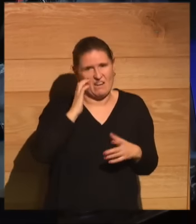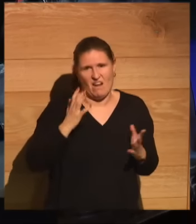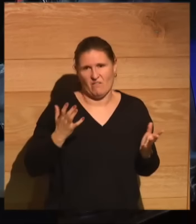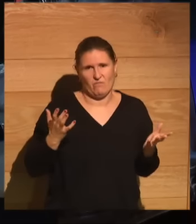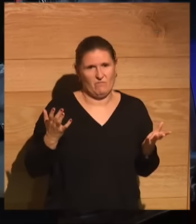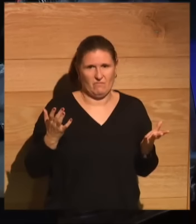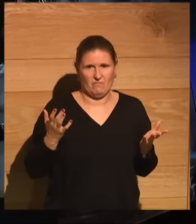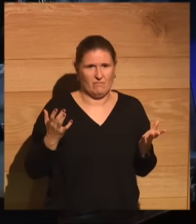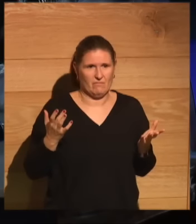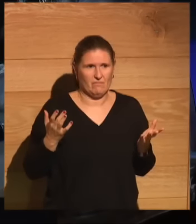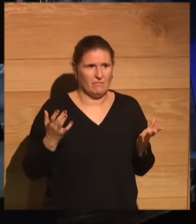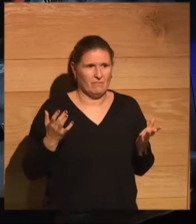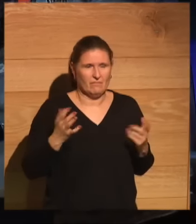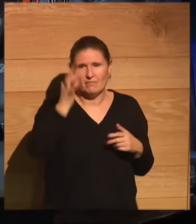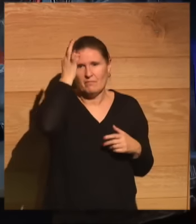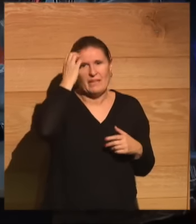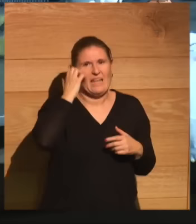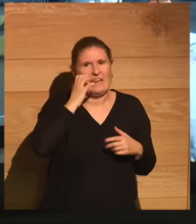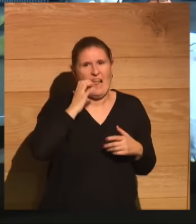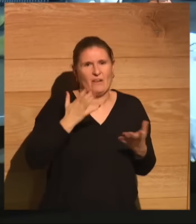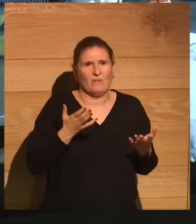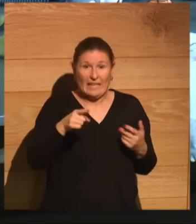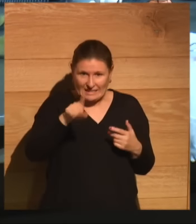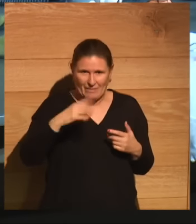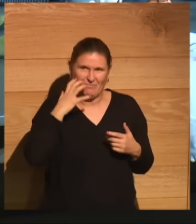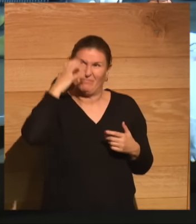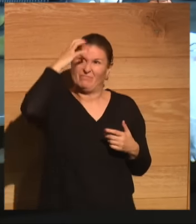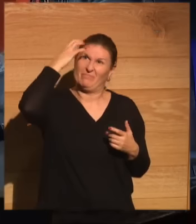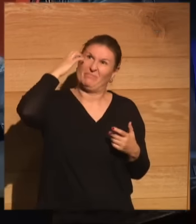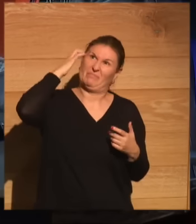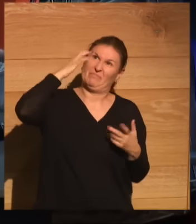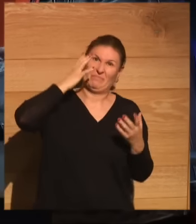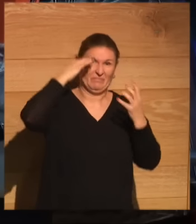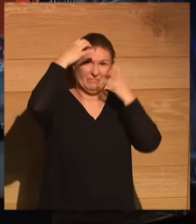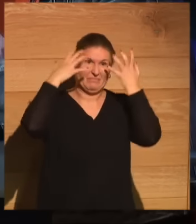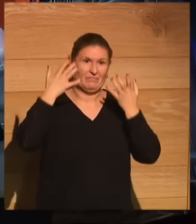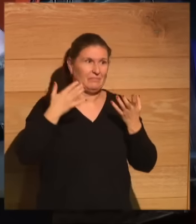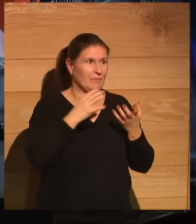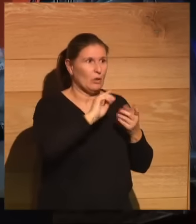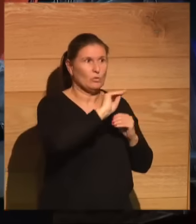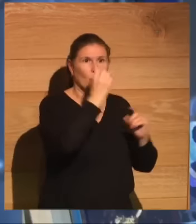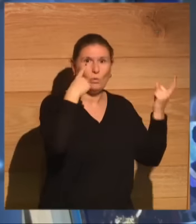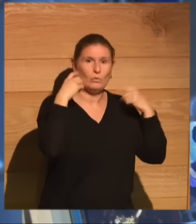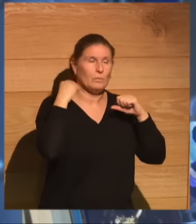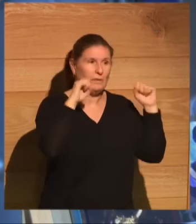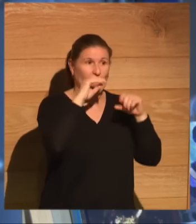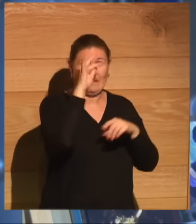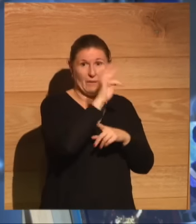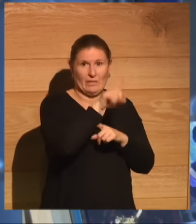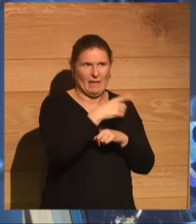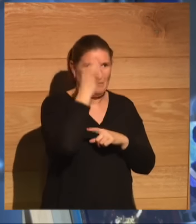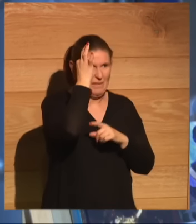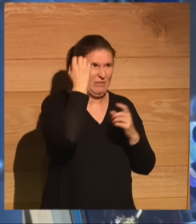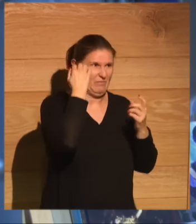Vamos a ver. A ver, pero... Peina raro, él, bueno, él ya, pero todo su personaje va a decir... Pero en su caso se convierte en una fortaleza. Sí, sí. O sea,